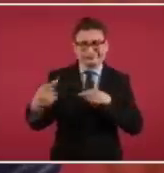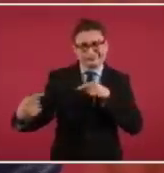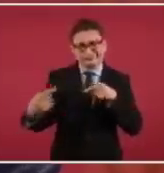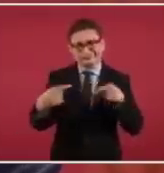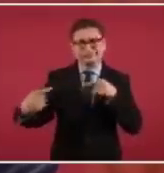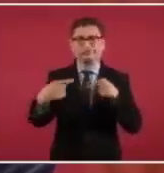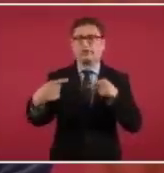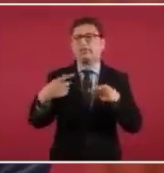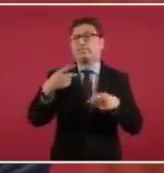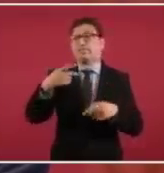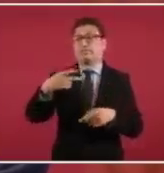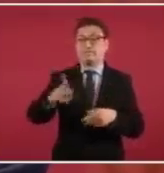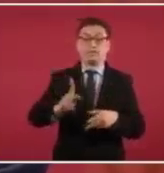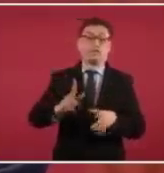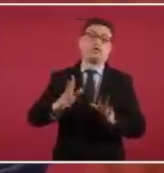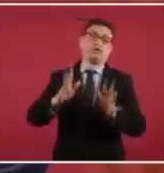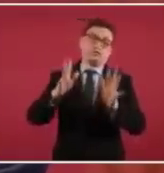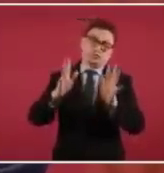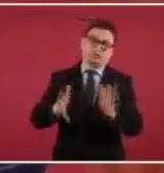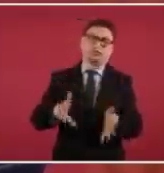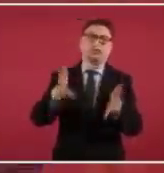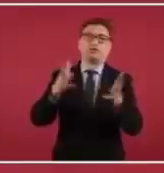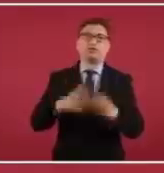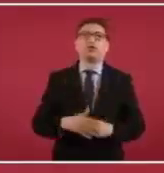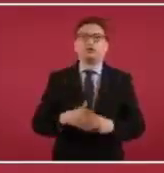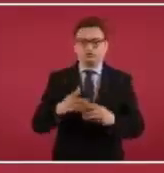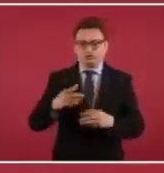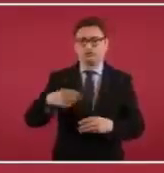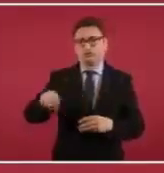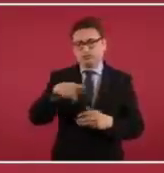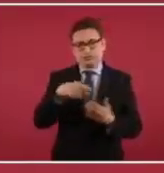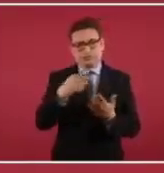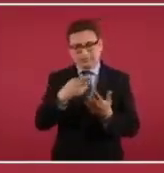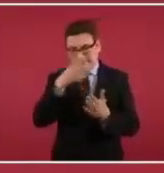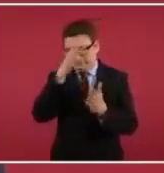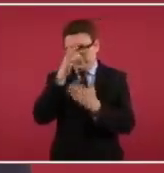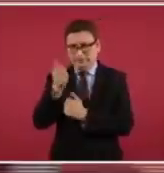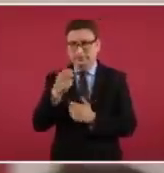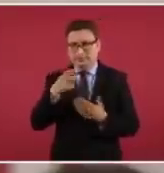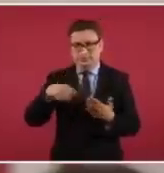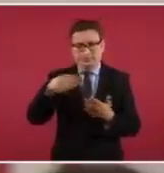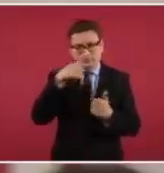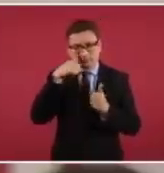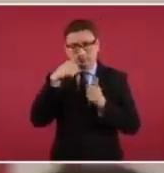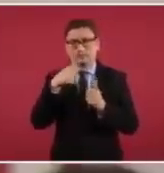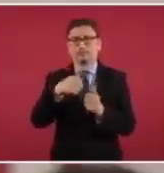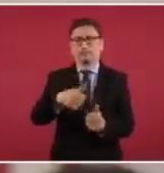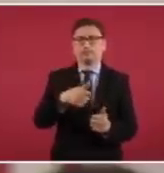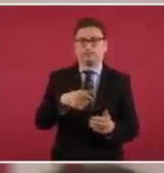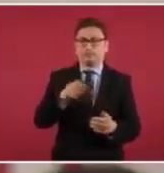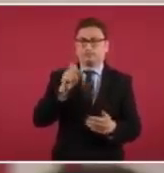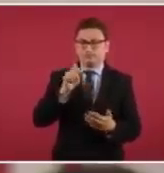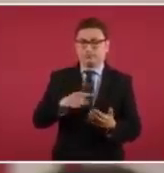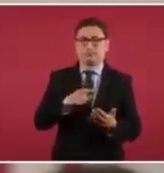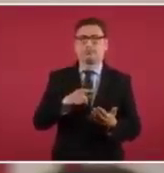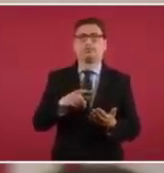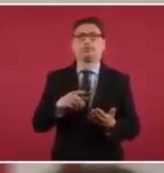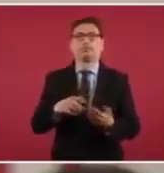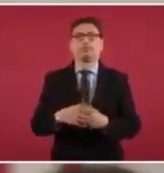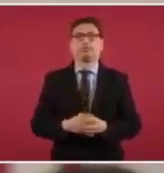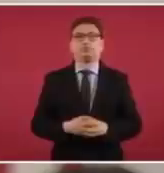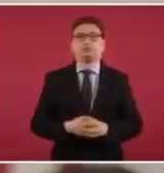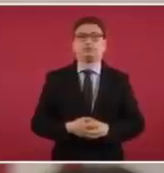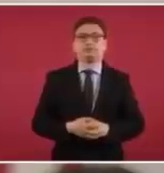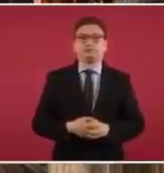es ya tiempo de tratar el asunto del tratado,